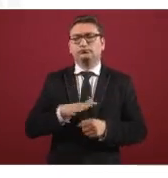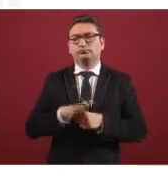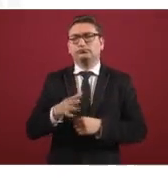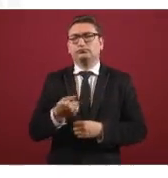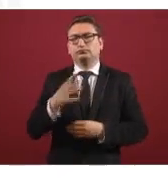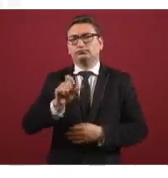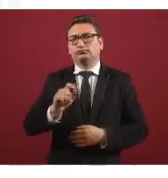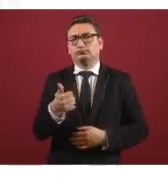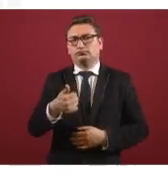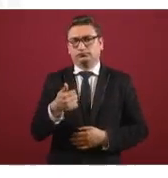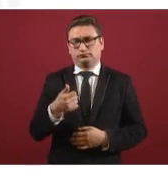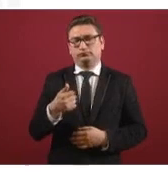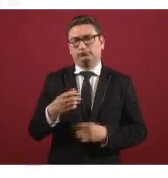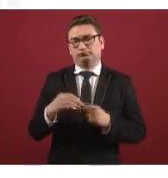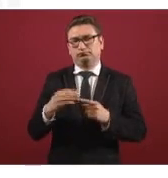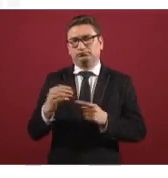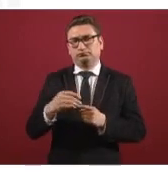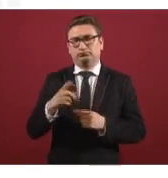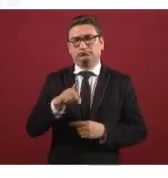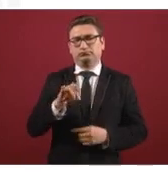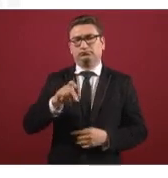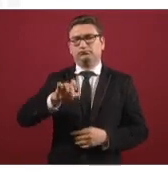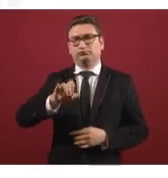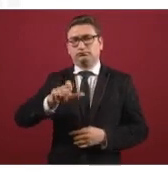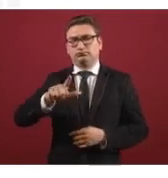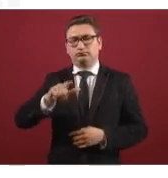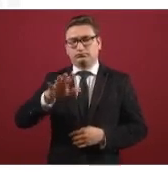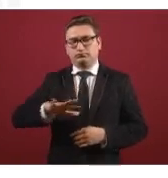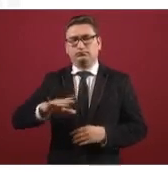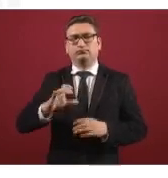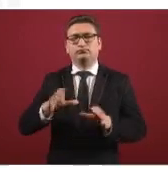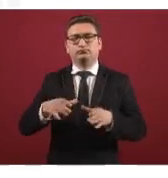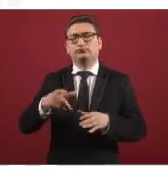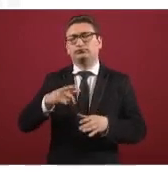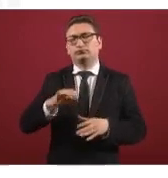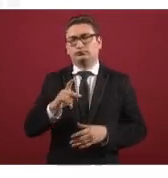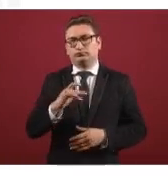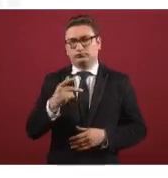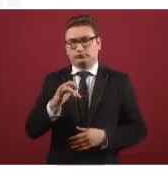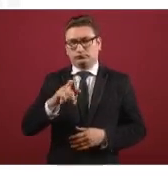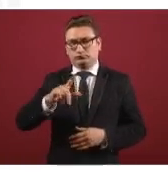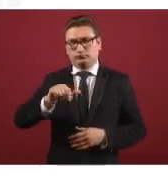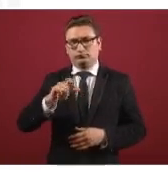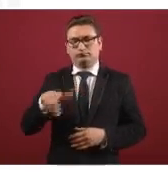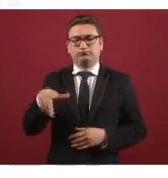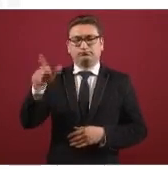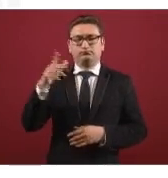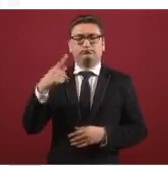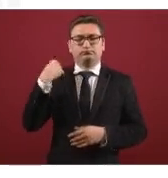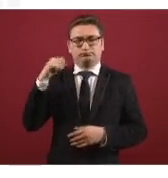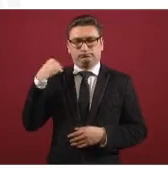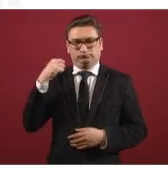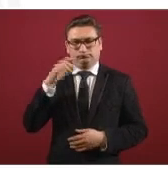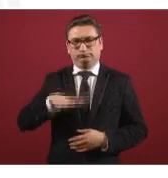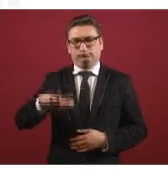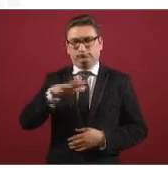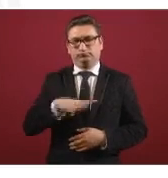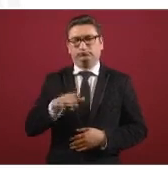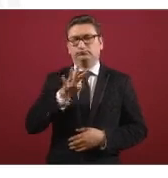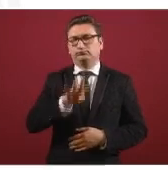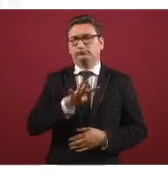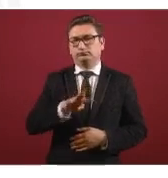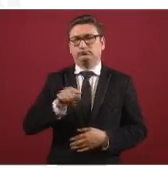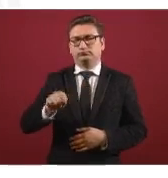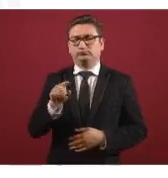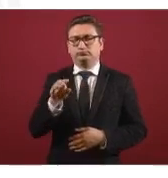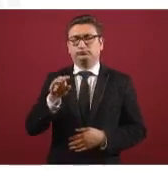26 centavos en diésel, Consorcio Sari en Comacalco, Tabasco, a